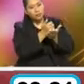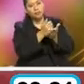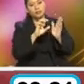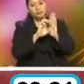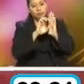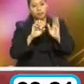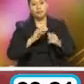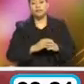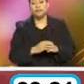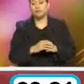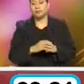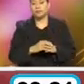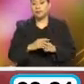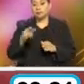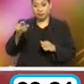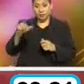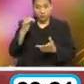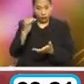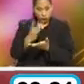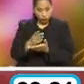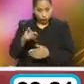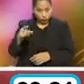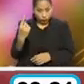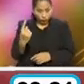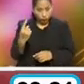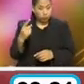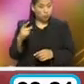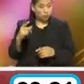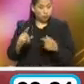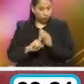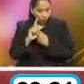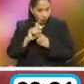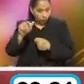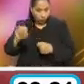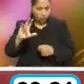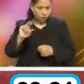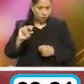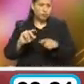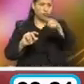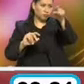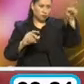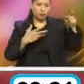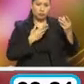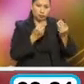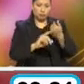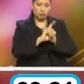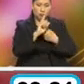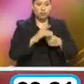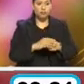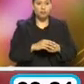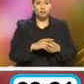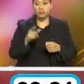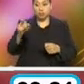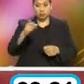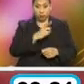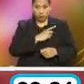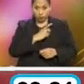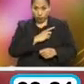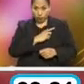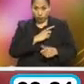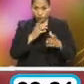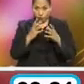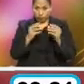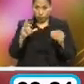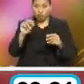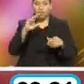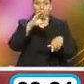Una, no es el único chavo que tiene un problema así, ¿no? Dos, no lo puede resolver solo. Para eso